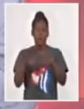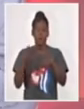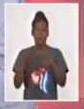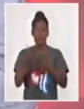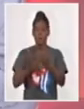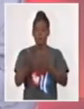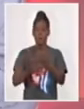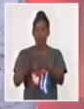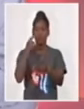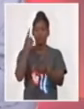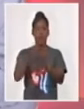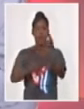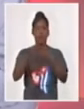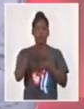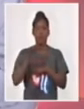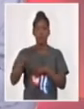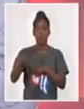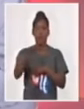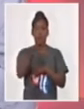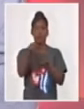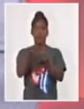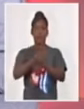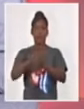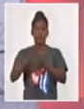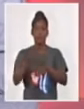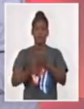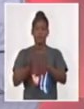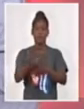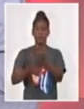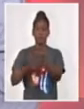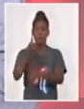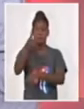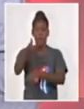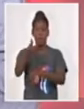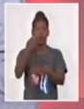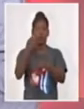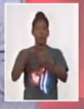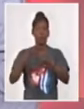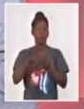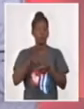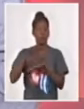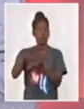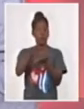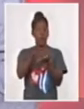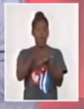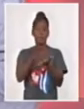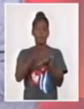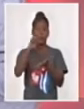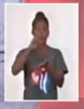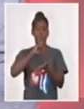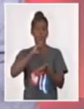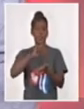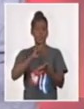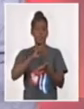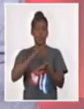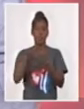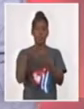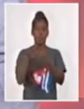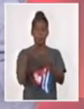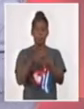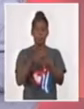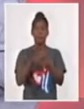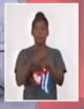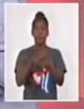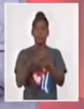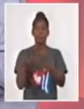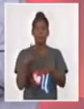los cuales aún la divulgación de esta medida no ha sido lo suficiente y, por lo tanto, es